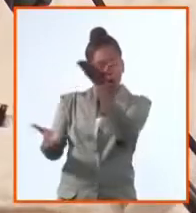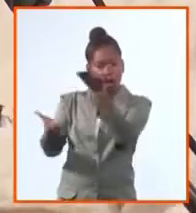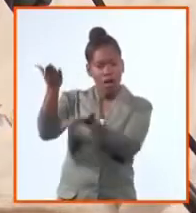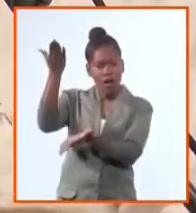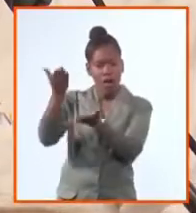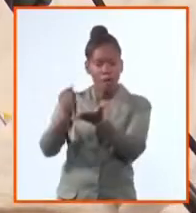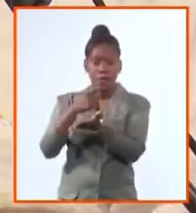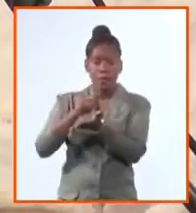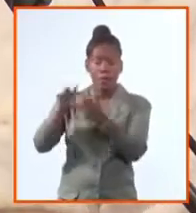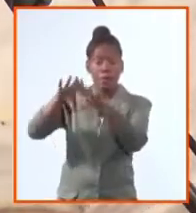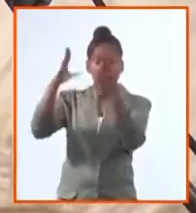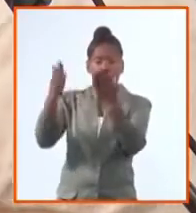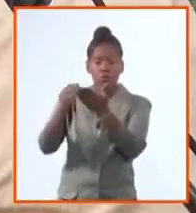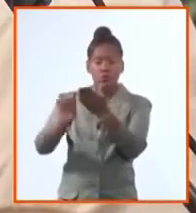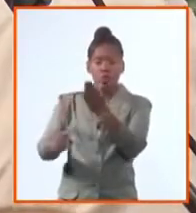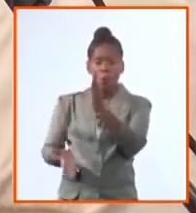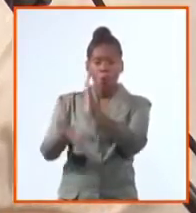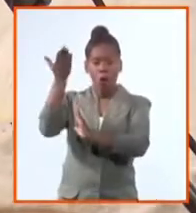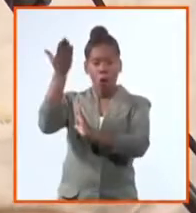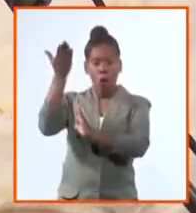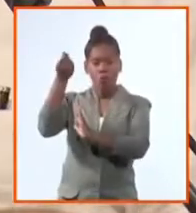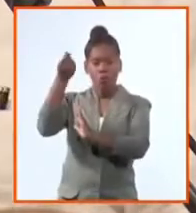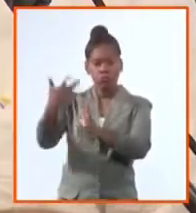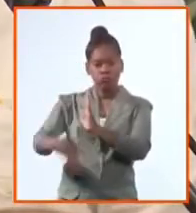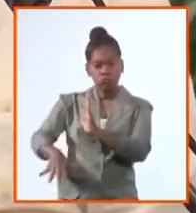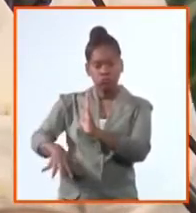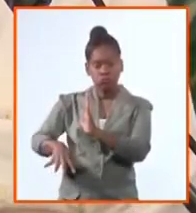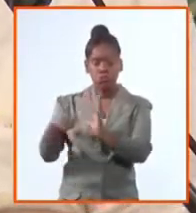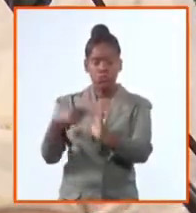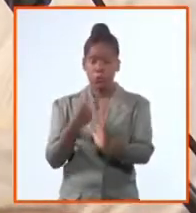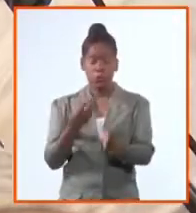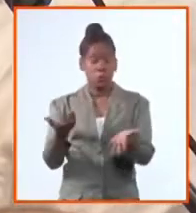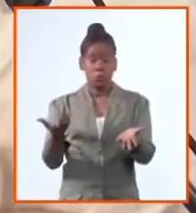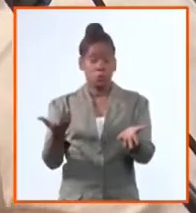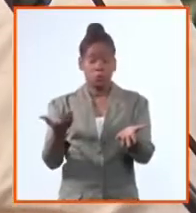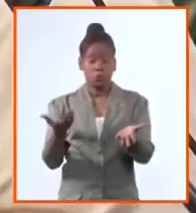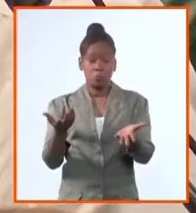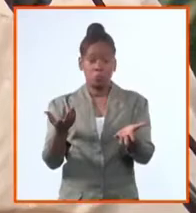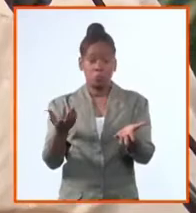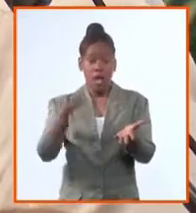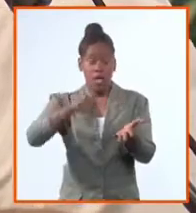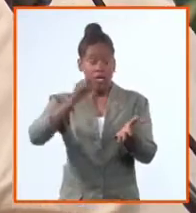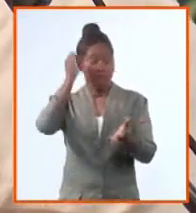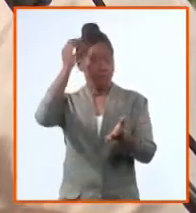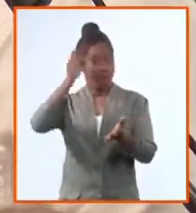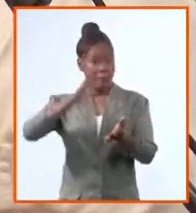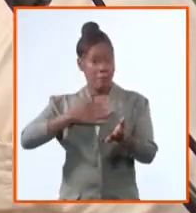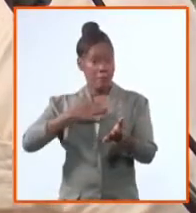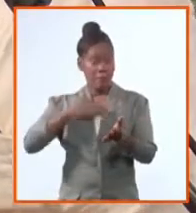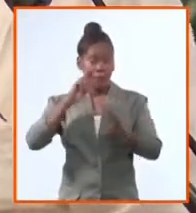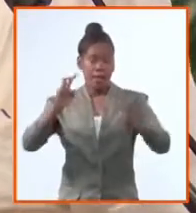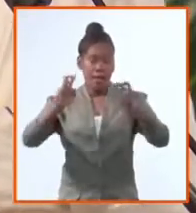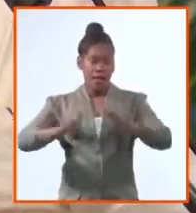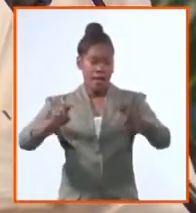los costos de la investigación se ha ido convirtiendo en un mecanismo de exclusión, es decir, de exclusión de los